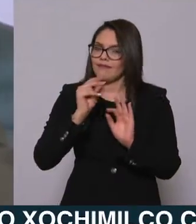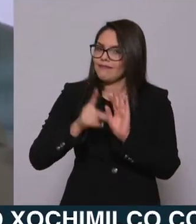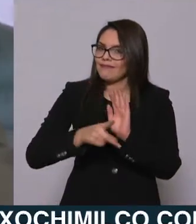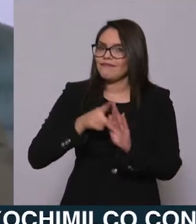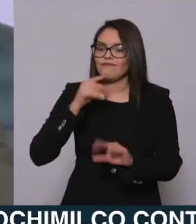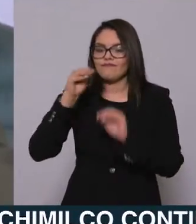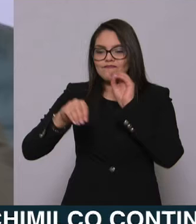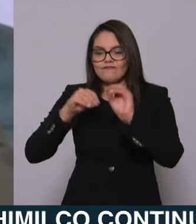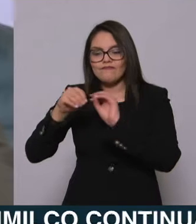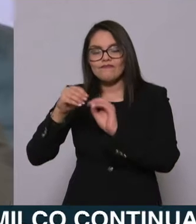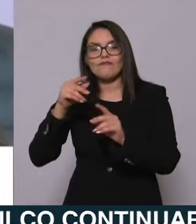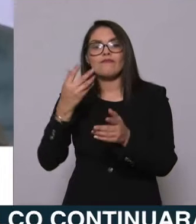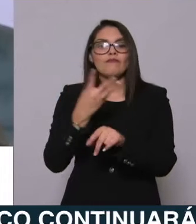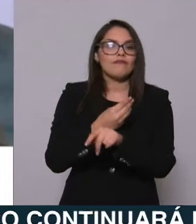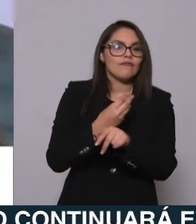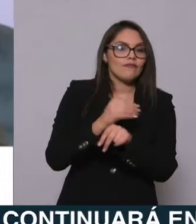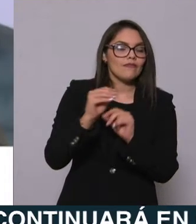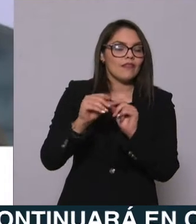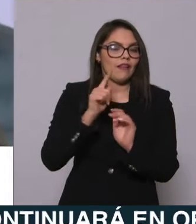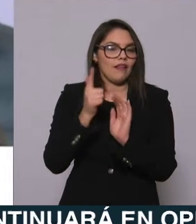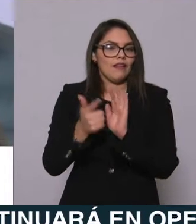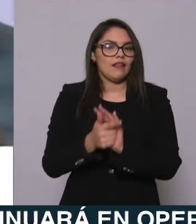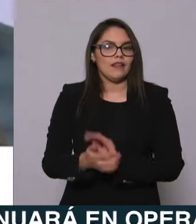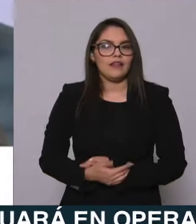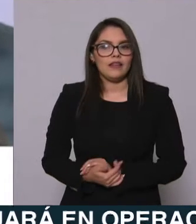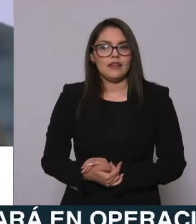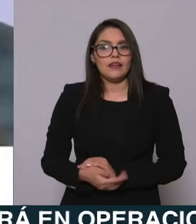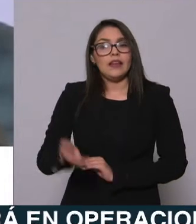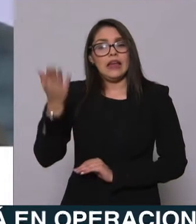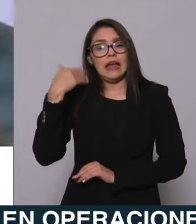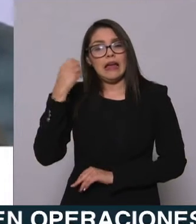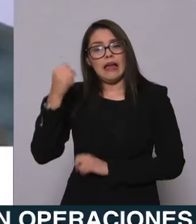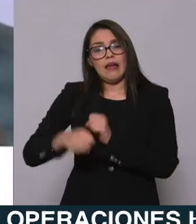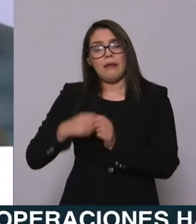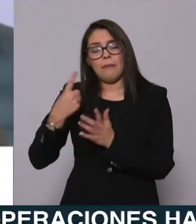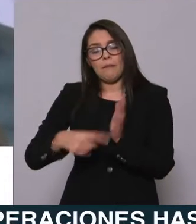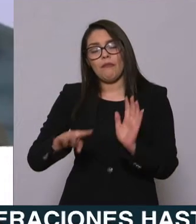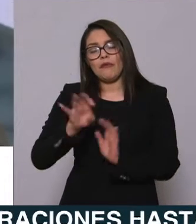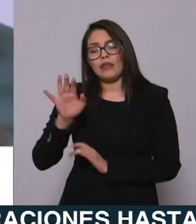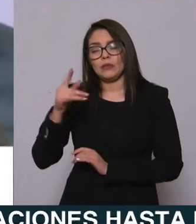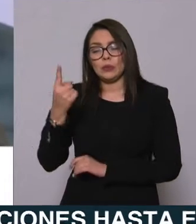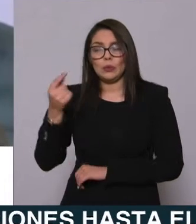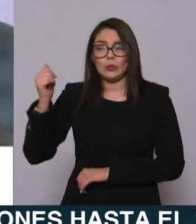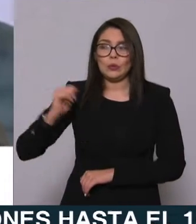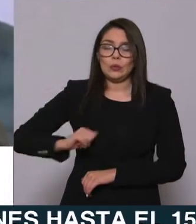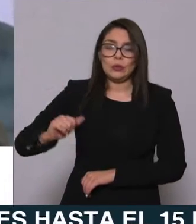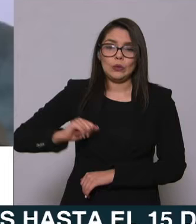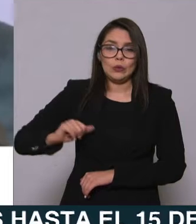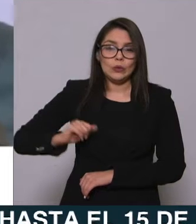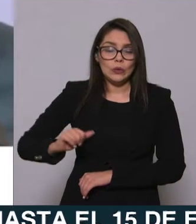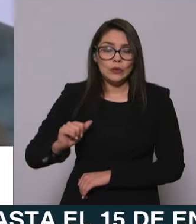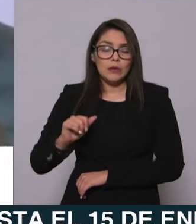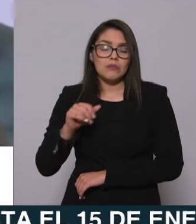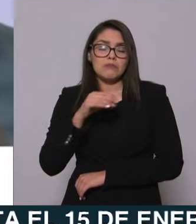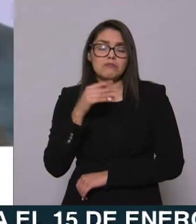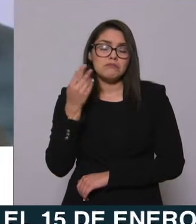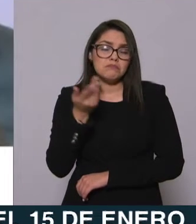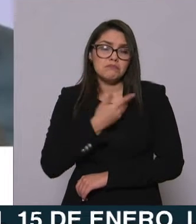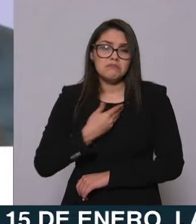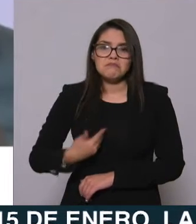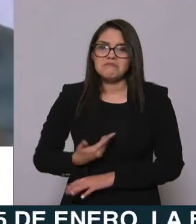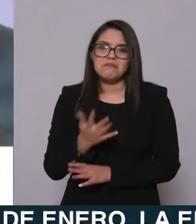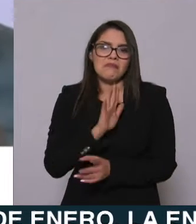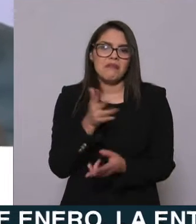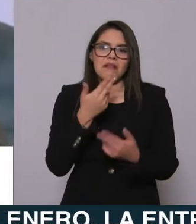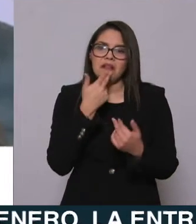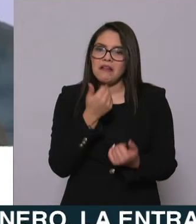están vigentes en el decreto que se publicó en el año 51 por el entonces presidente alemán, pues ya son obsoletas,